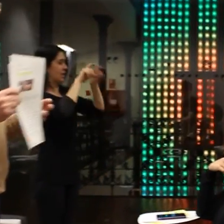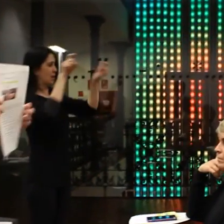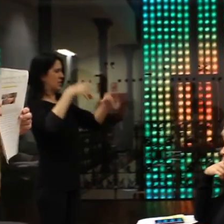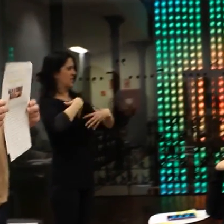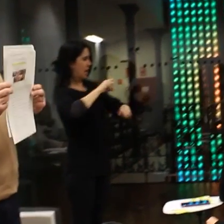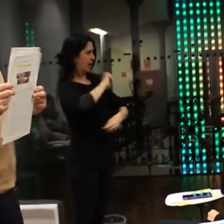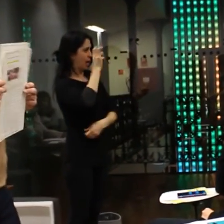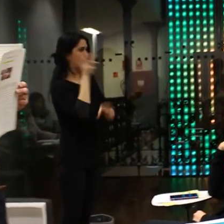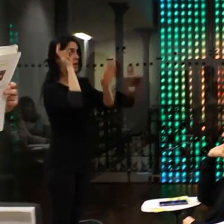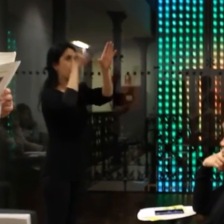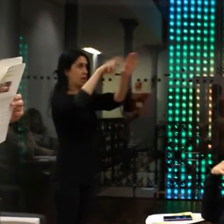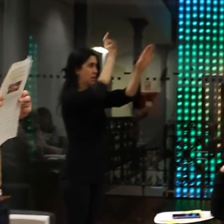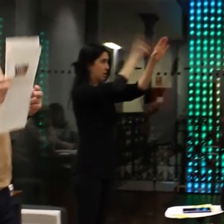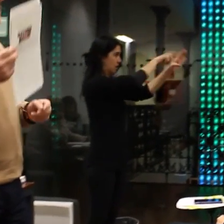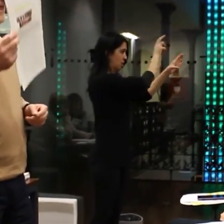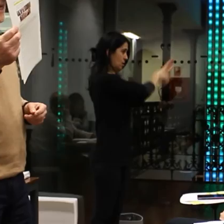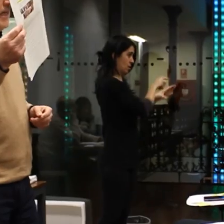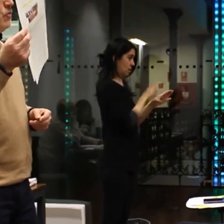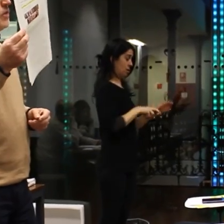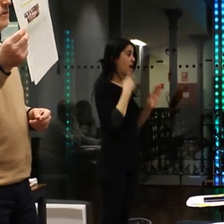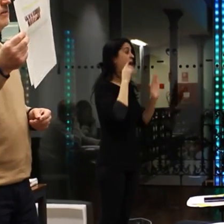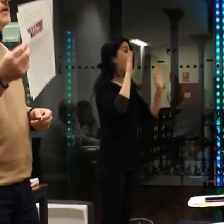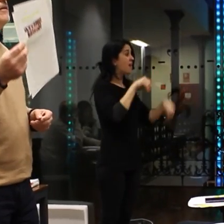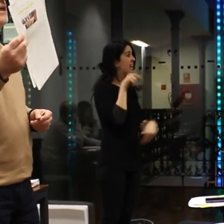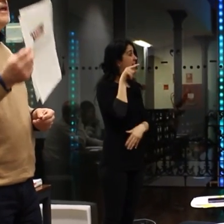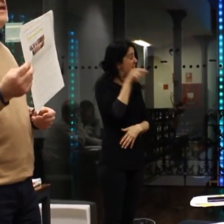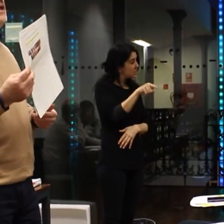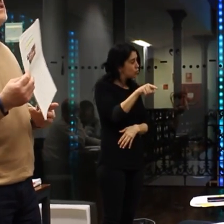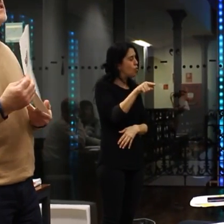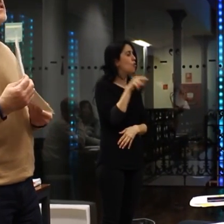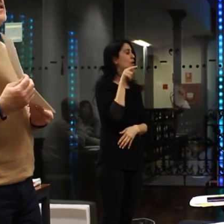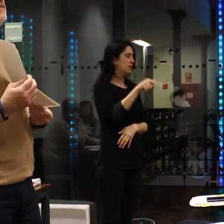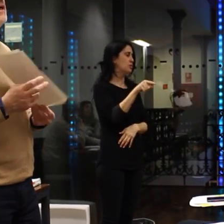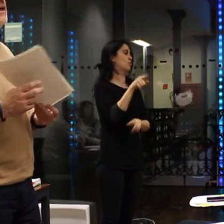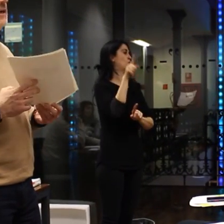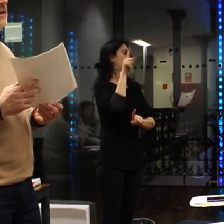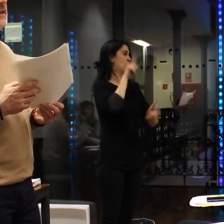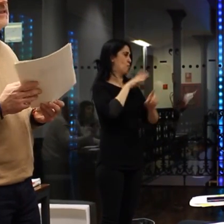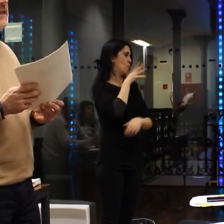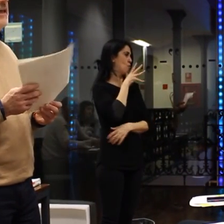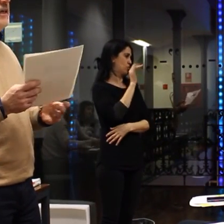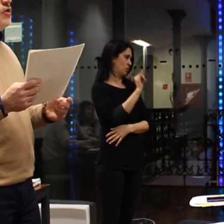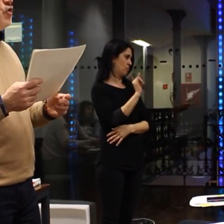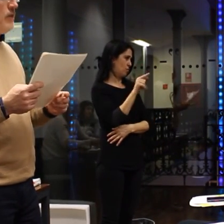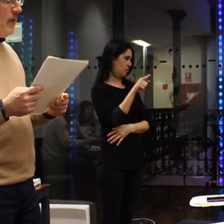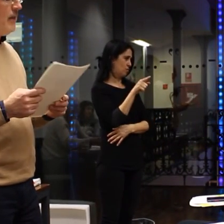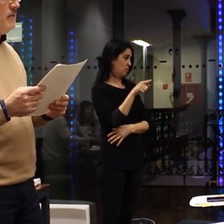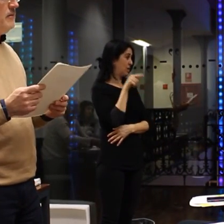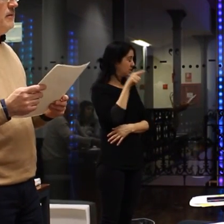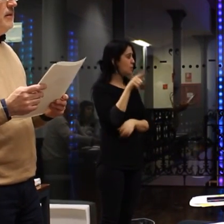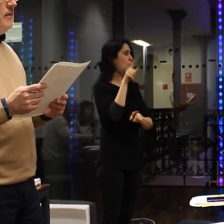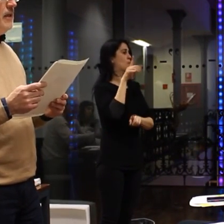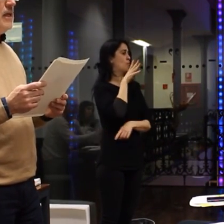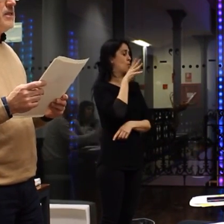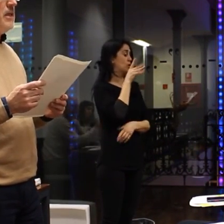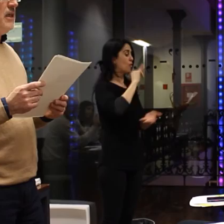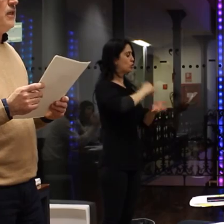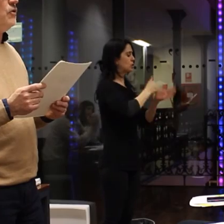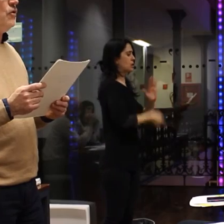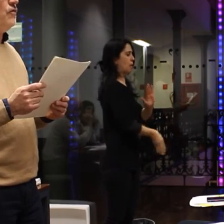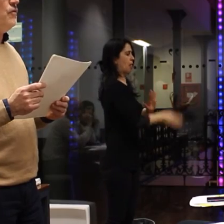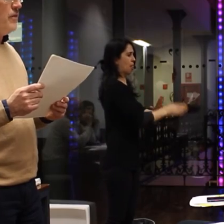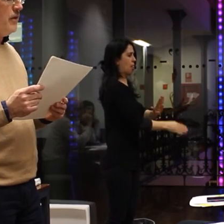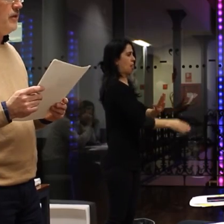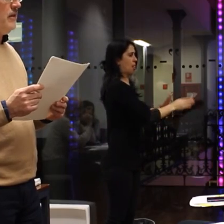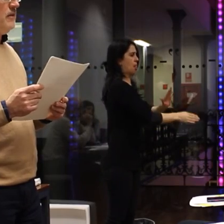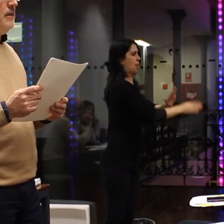esto es finalmente la causa de que el sistema se sostenga, de que el